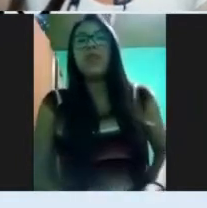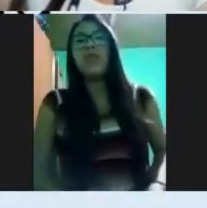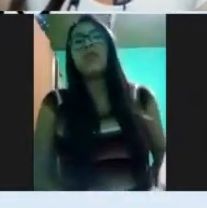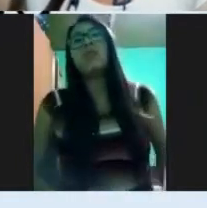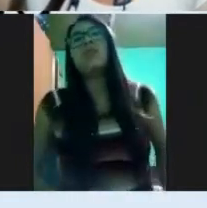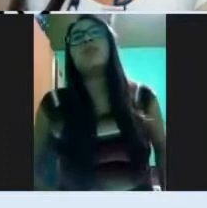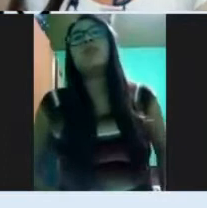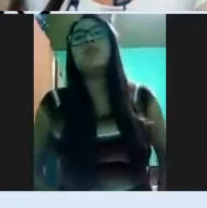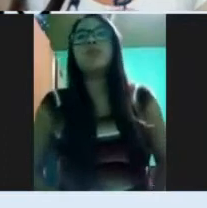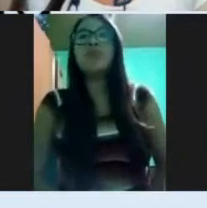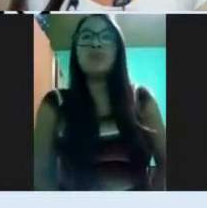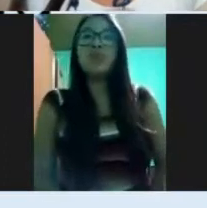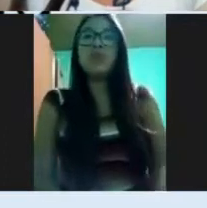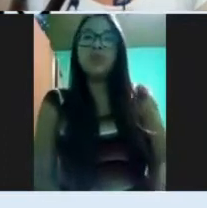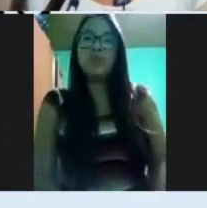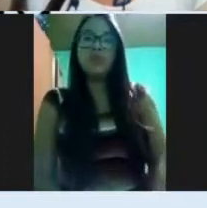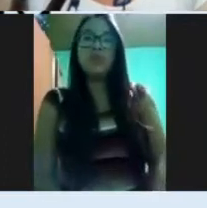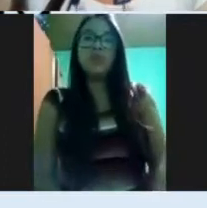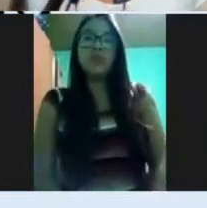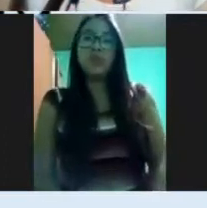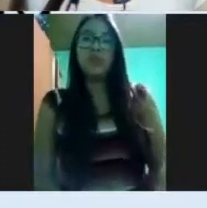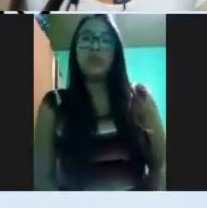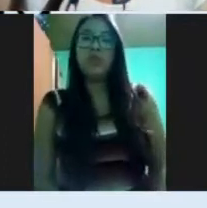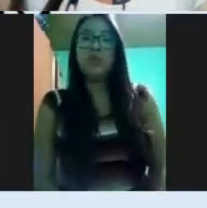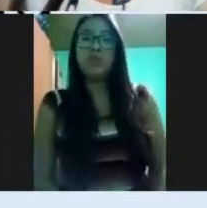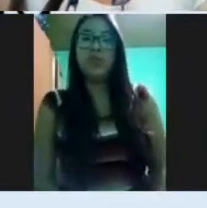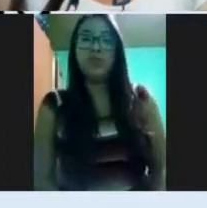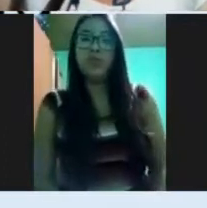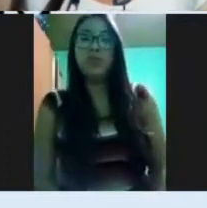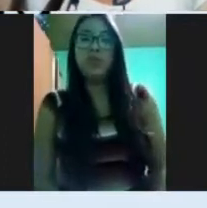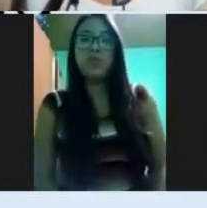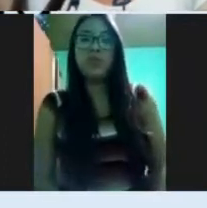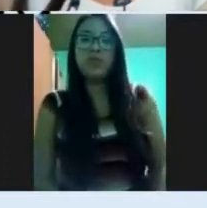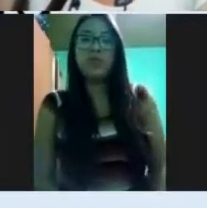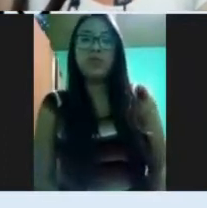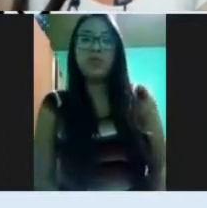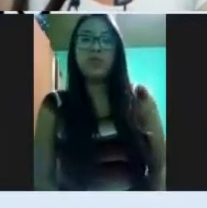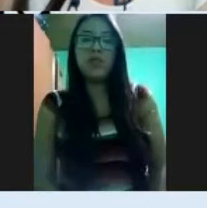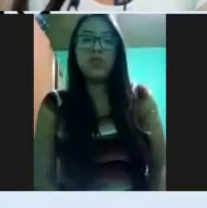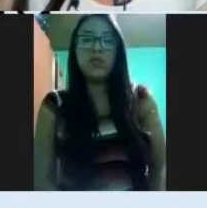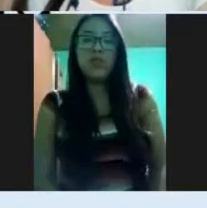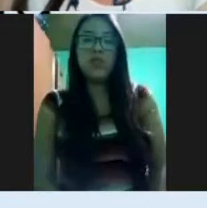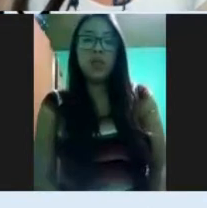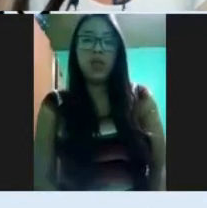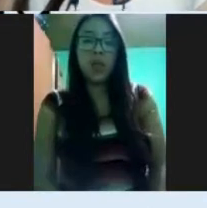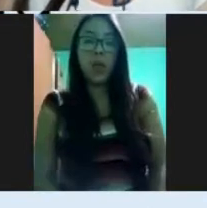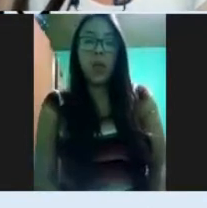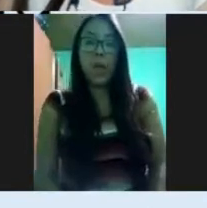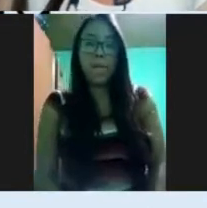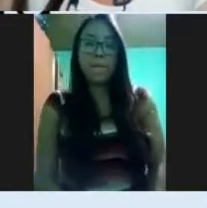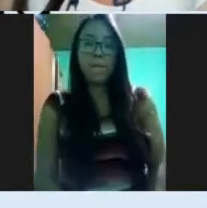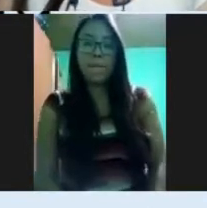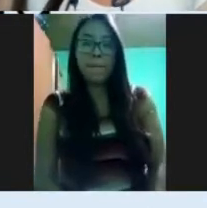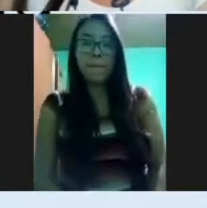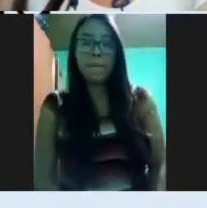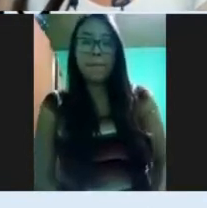la Defensa, Policía Nacional Civil, Ejército, ellos y sus familiares, que pues únicamente como vemos comprende el 0.5%